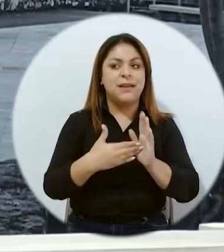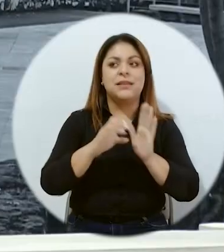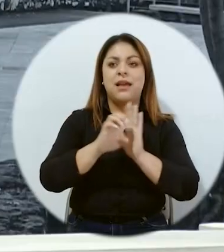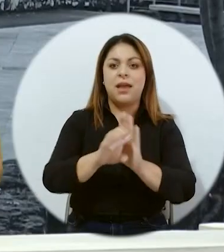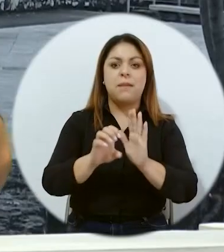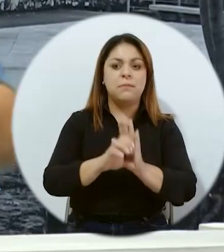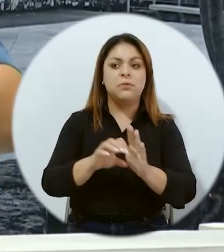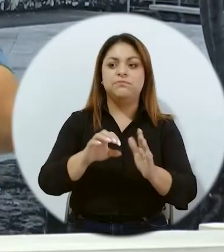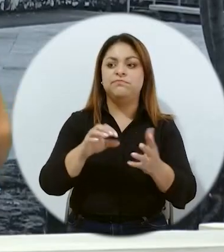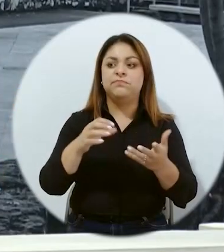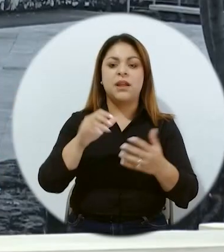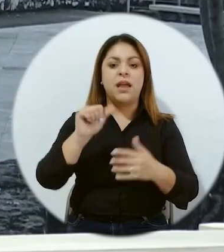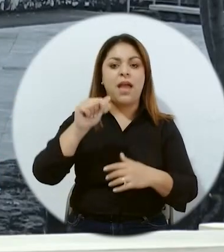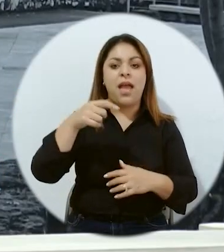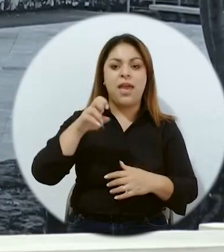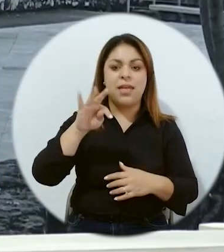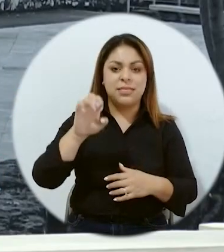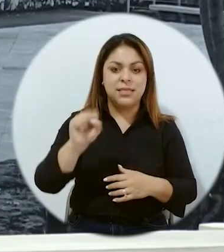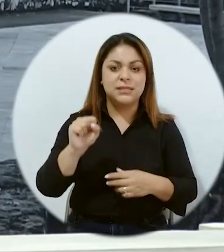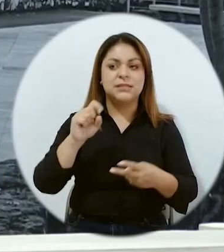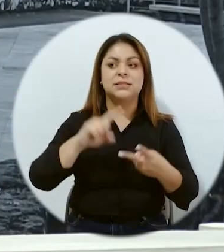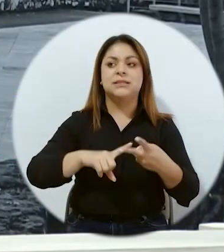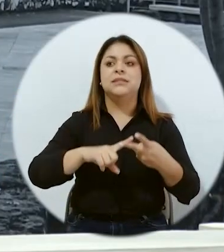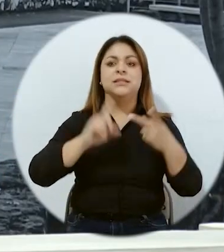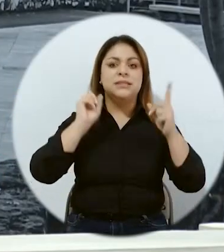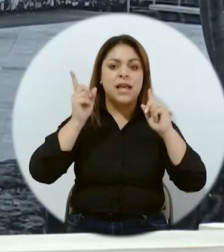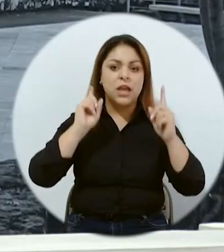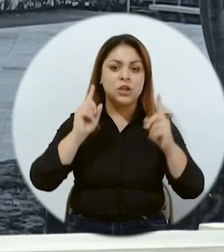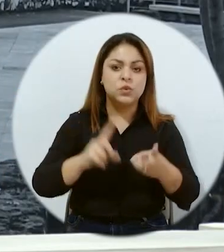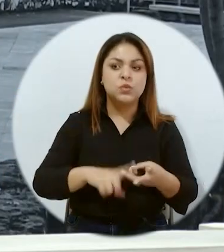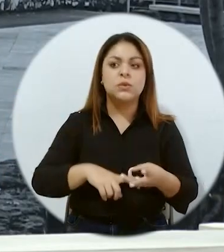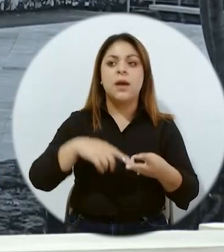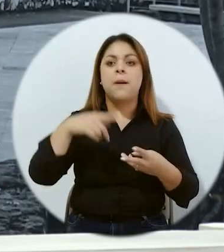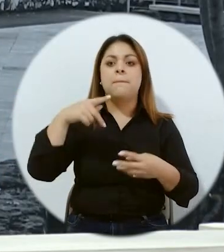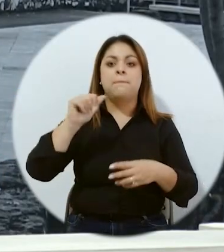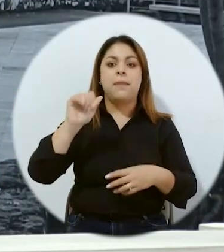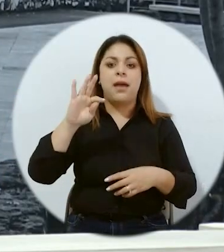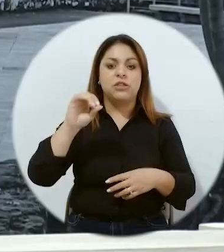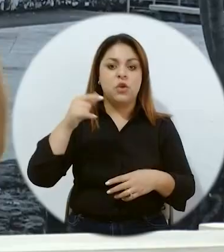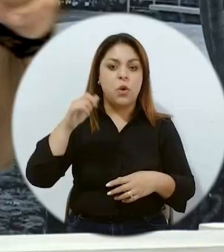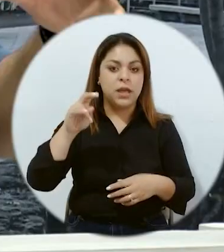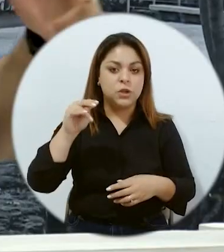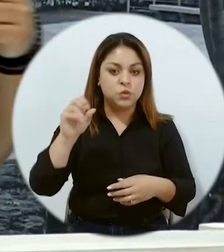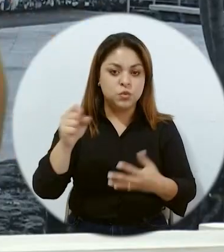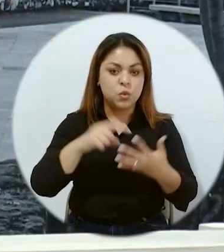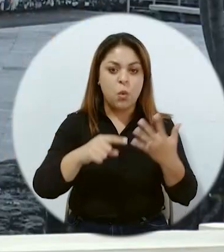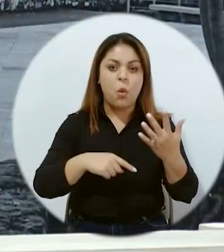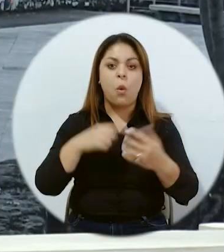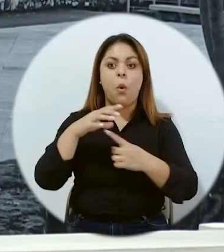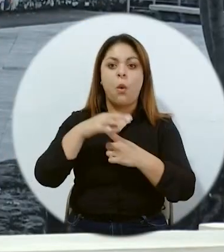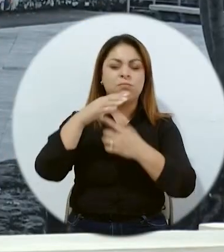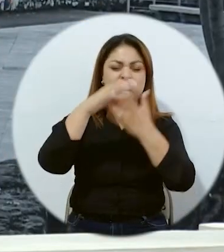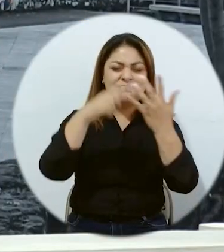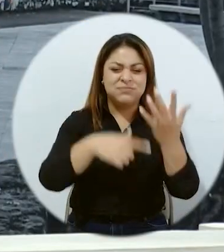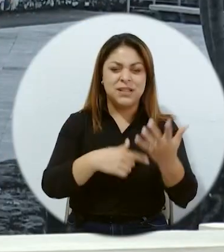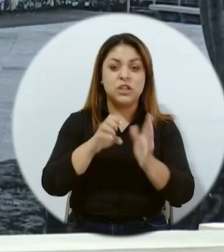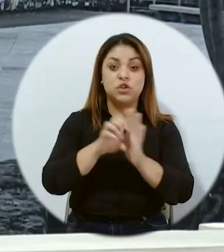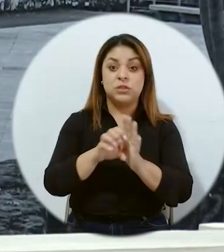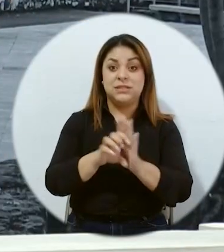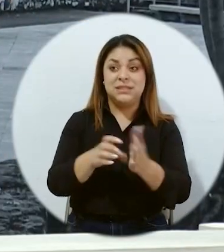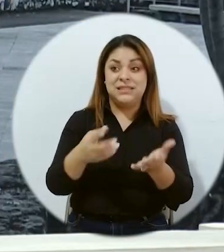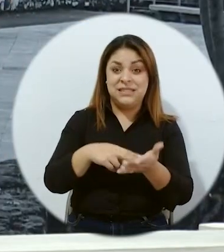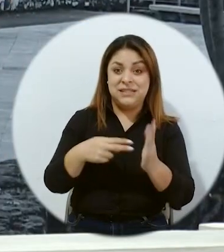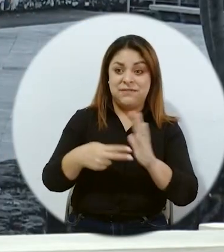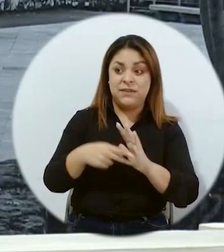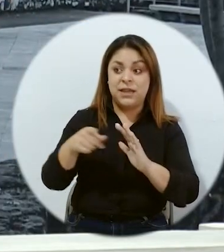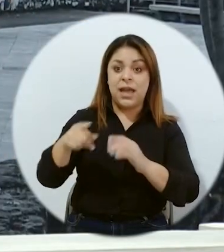de agentes, insectos, patógenos como hongos y otros, de modo que cuando hay diversidad de cultivos en una área de producción, en